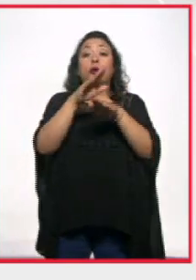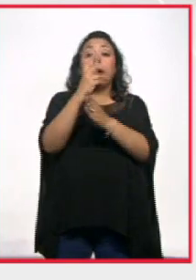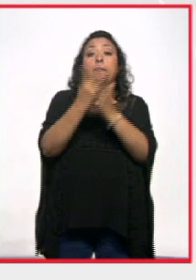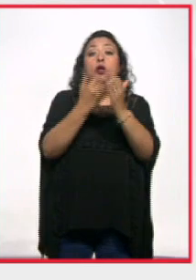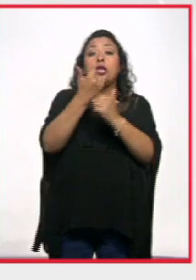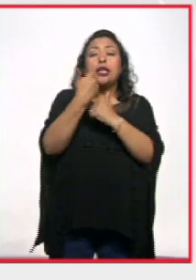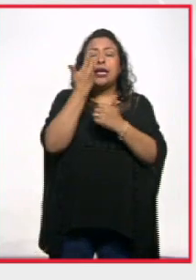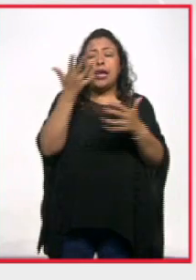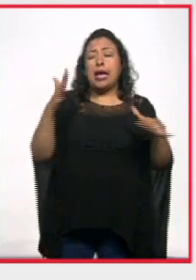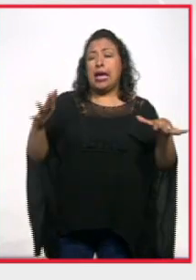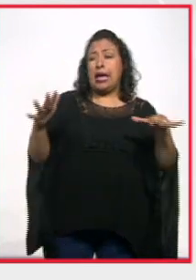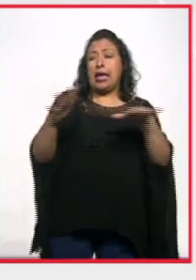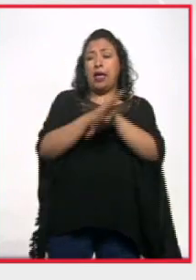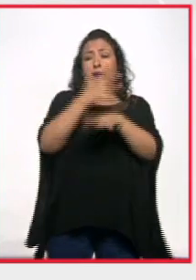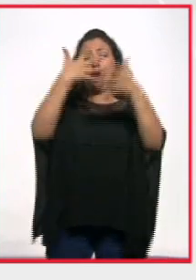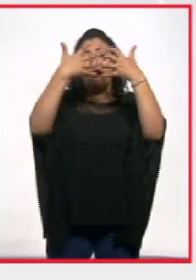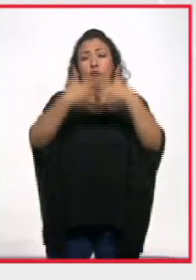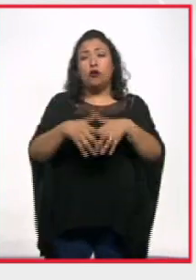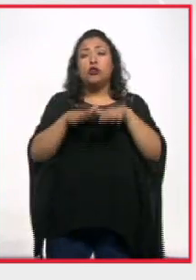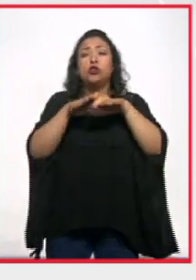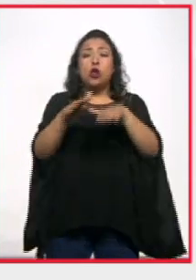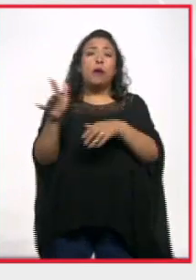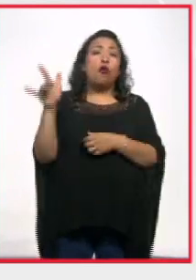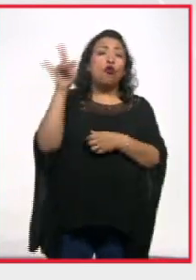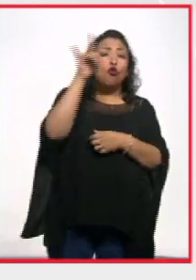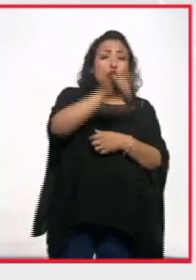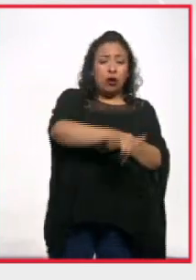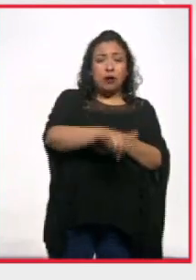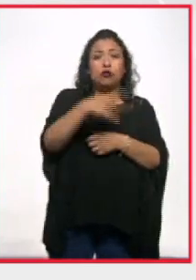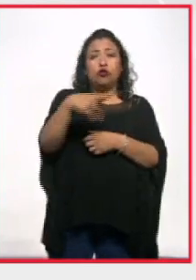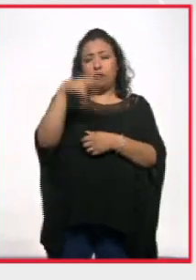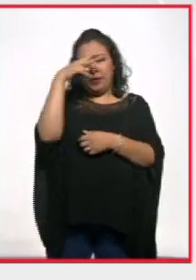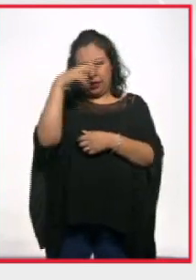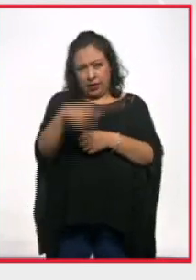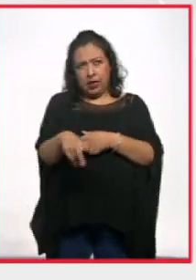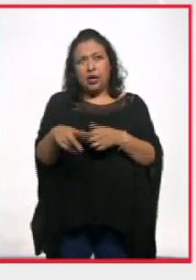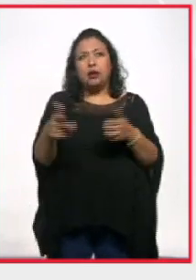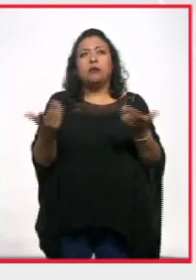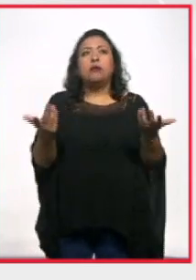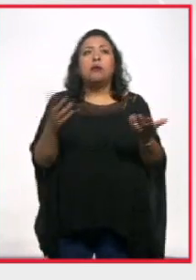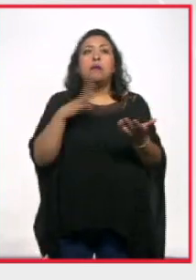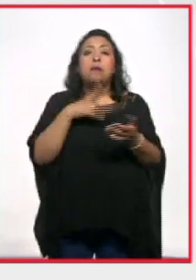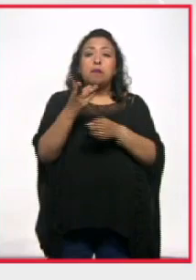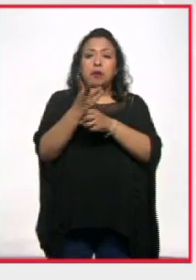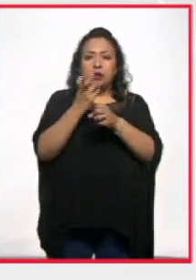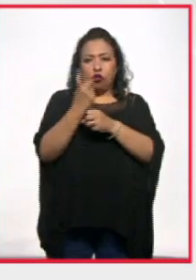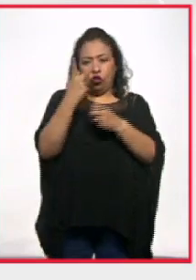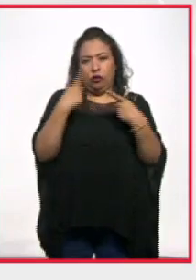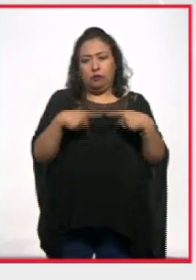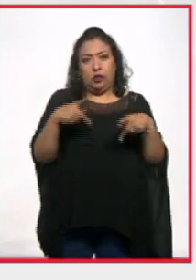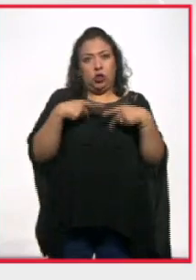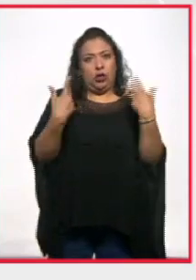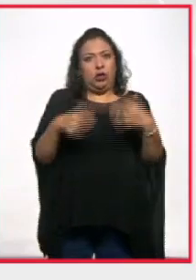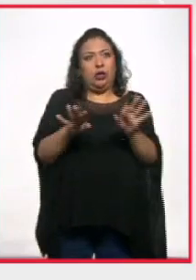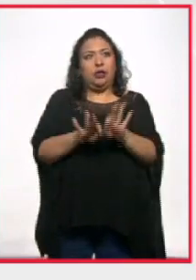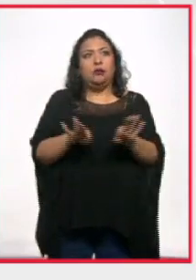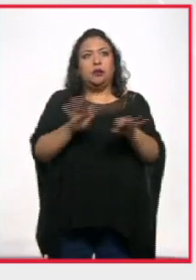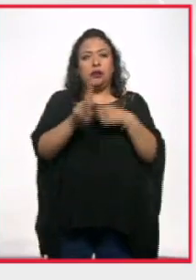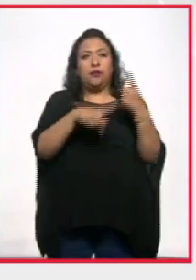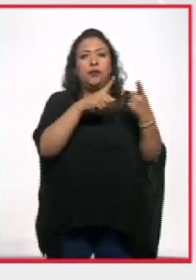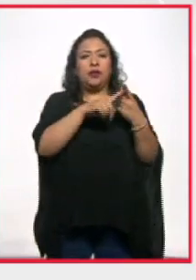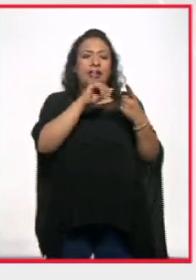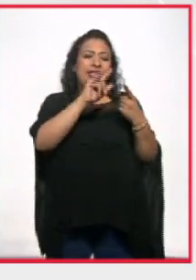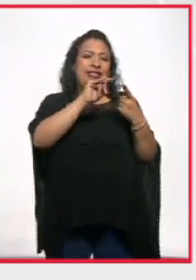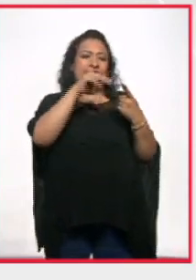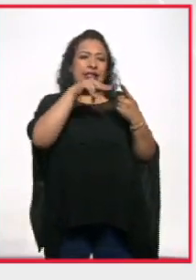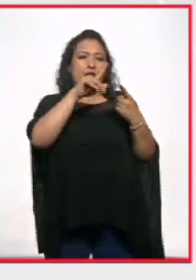que busca revolucionar la industria aeronáutica mexicana con, tenemos aquí dos invitados de lujos, por un lado